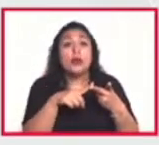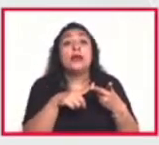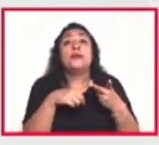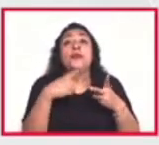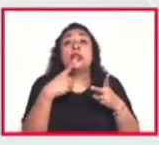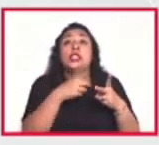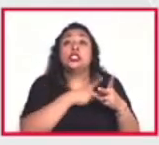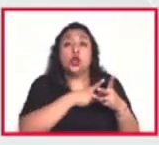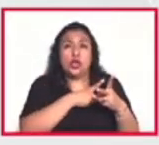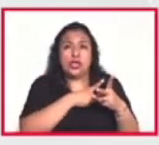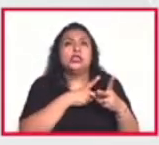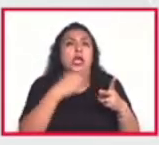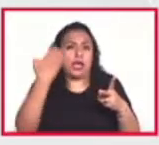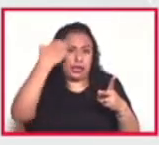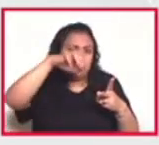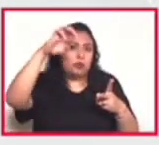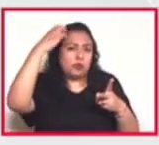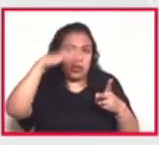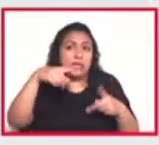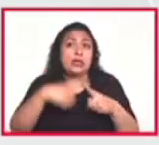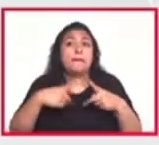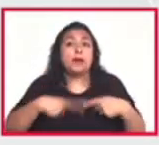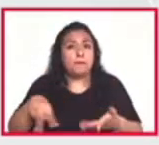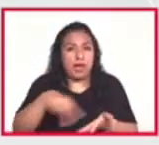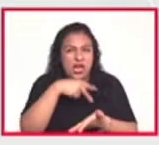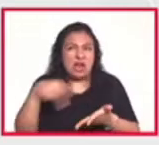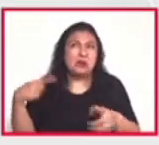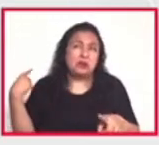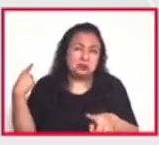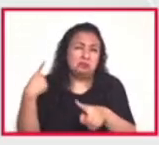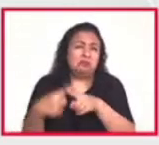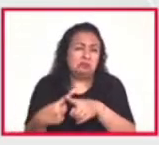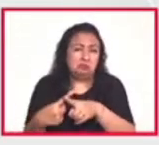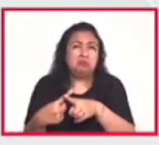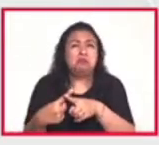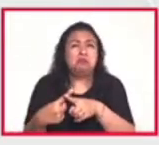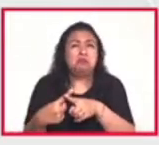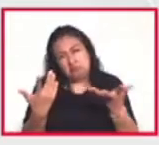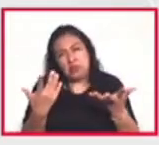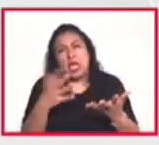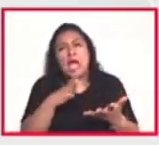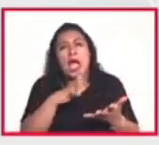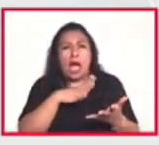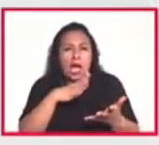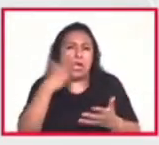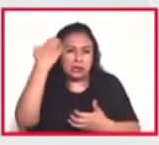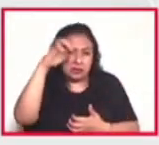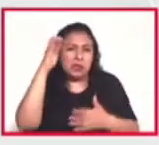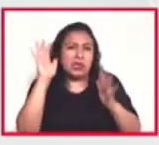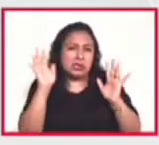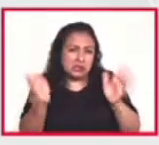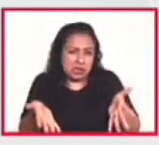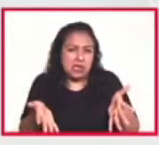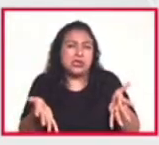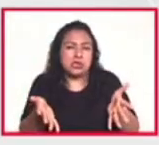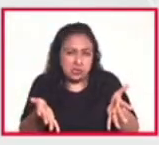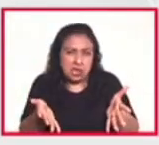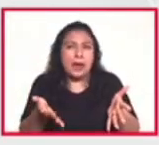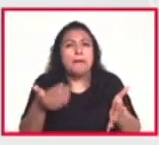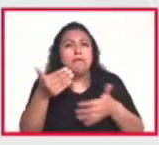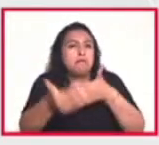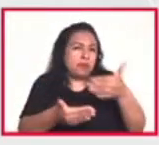con trayectoria, que son bailarines que ya llevan un cierto recorrido en este camino de la